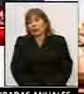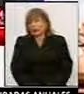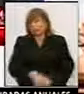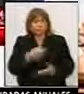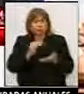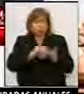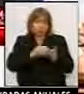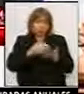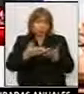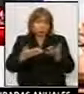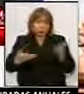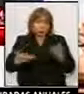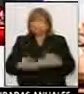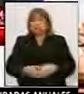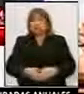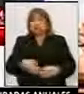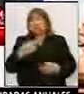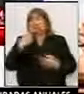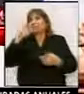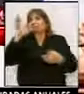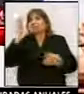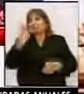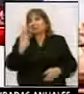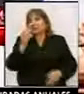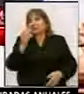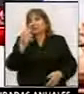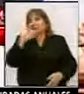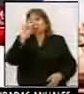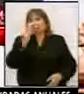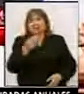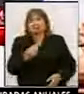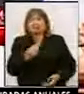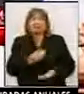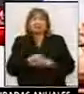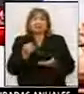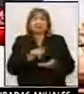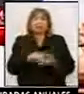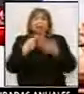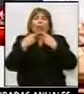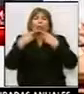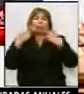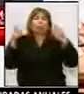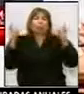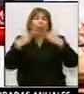muchas cosas más, ya se fueron 17 millones de soles para publicidad.